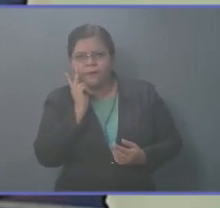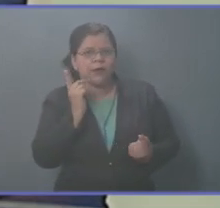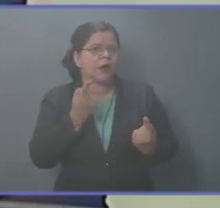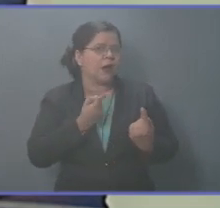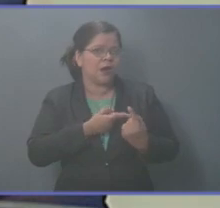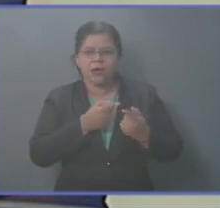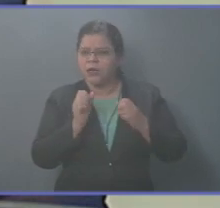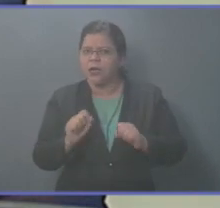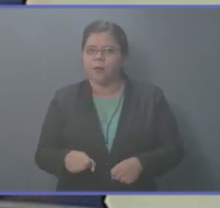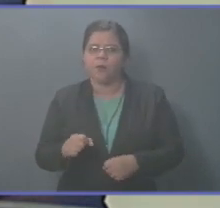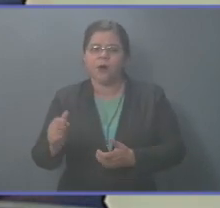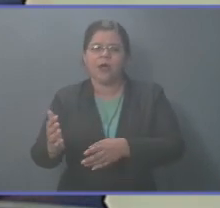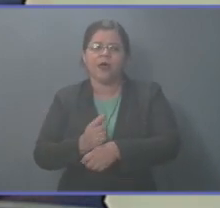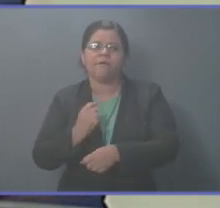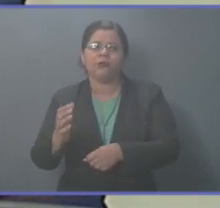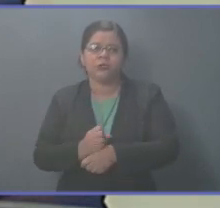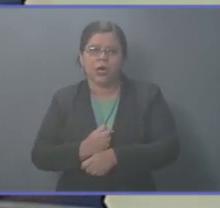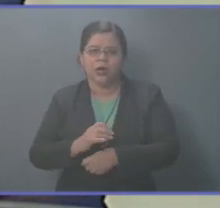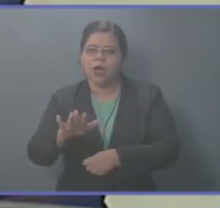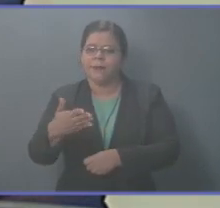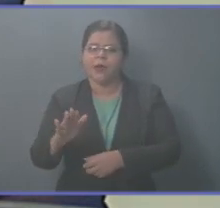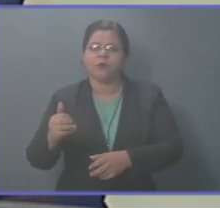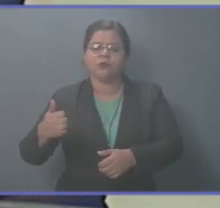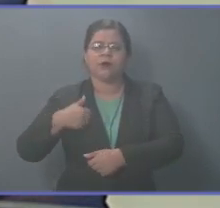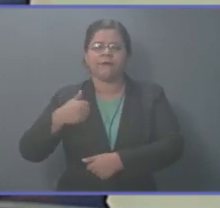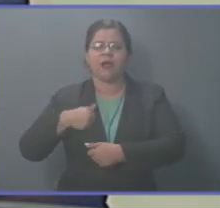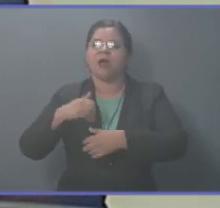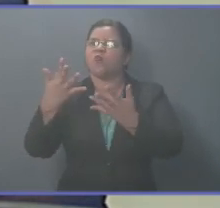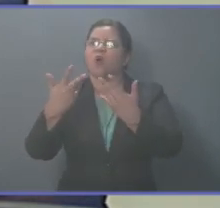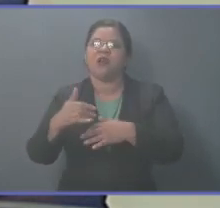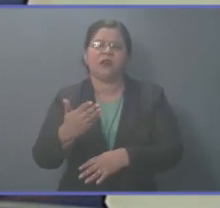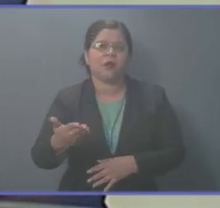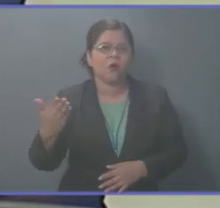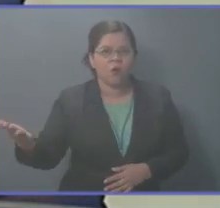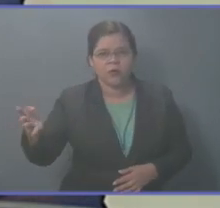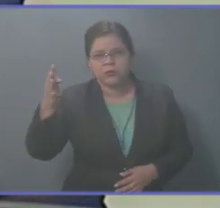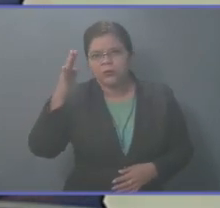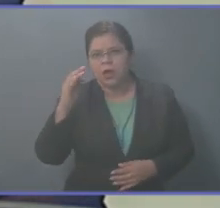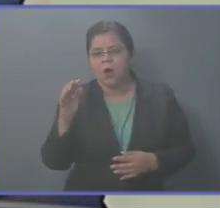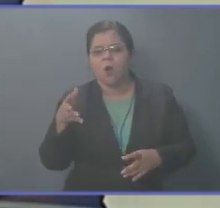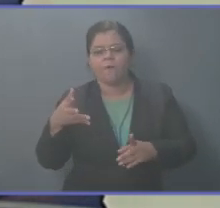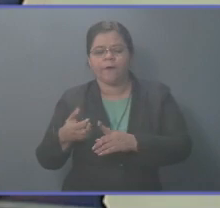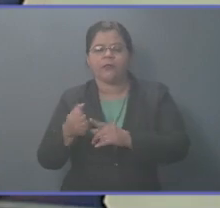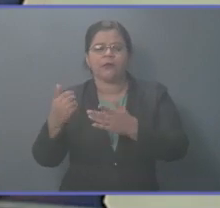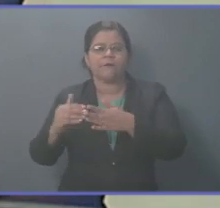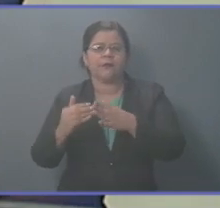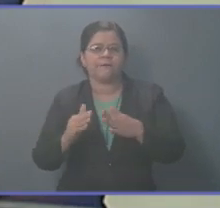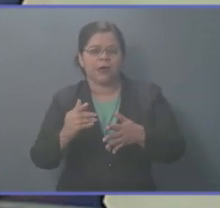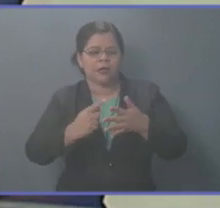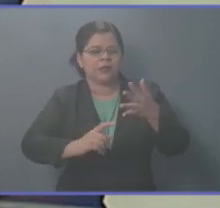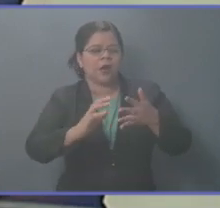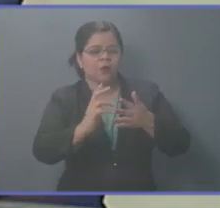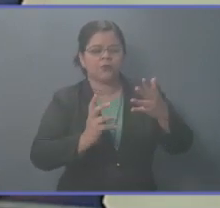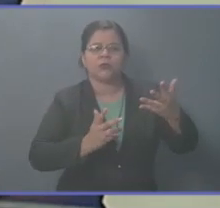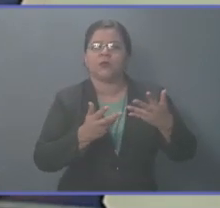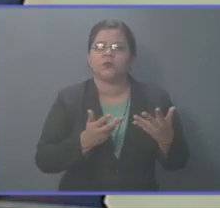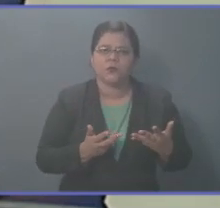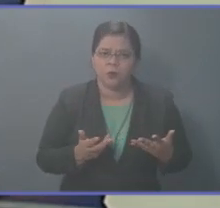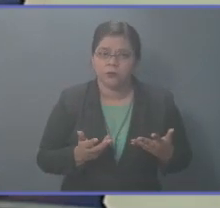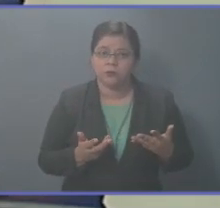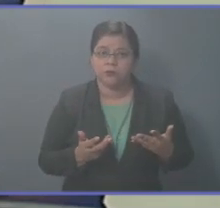pueda usarla para cualquier objetivo o fin distinto al constitucionalmente